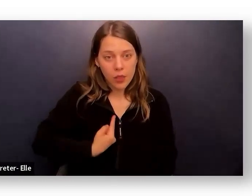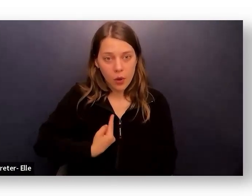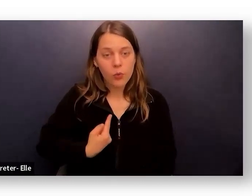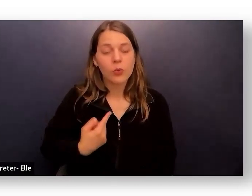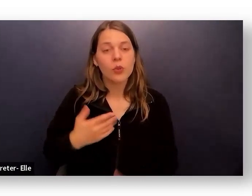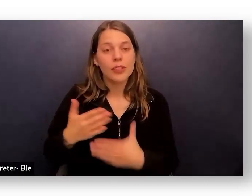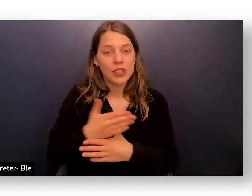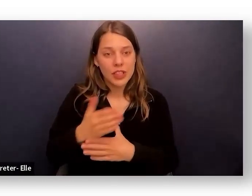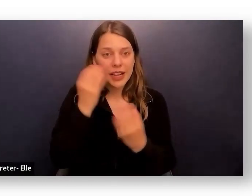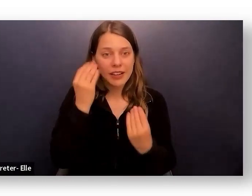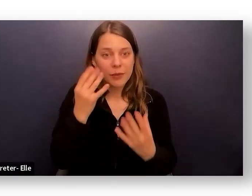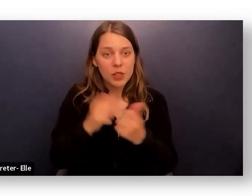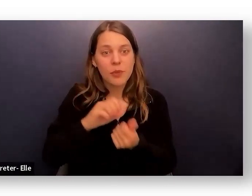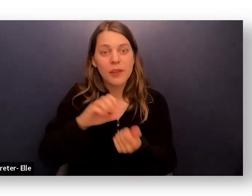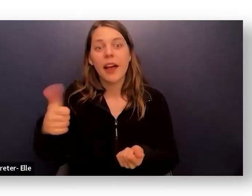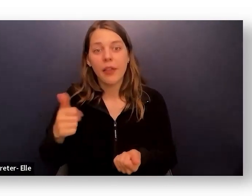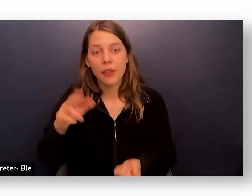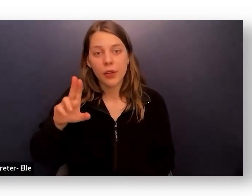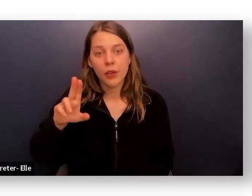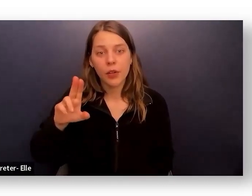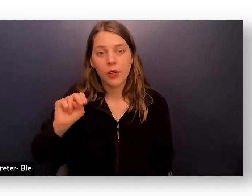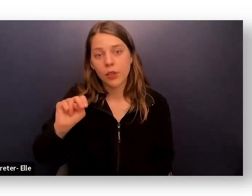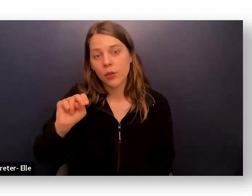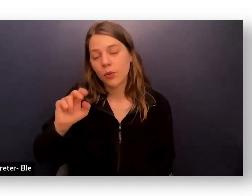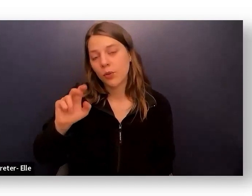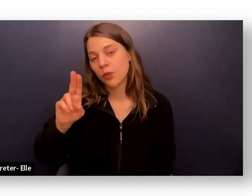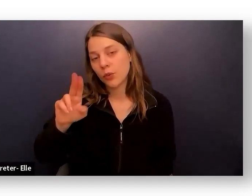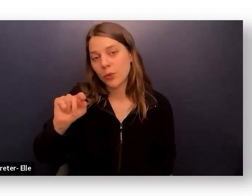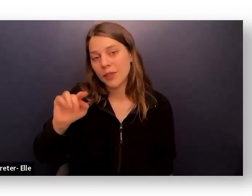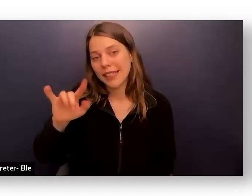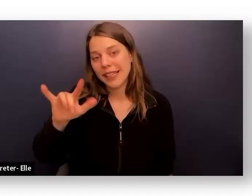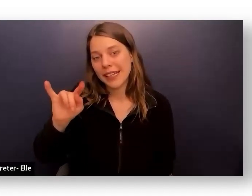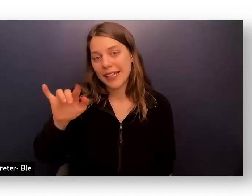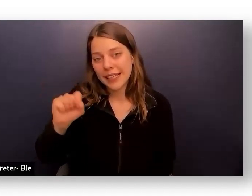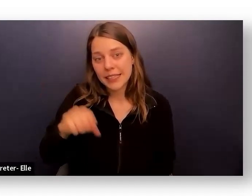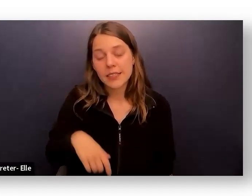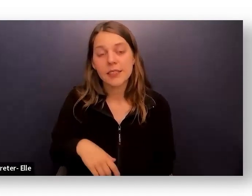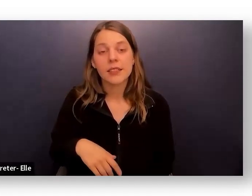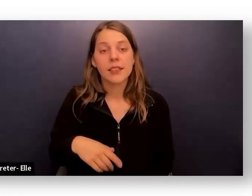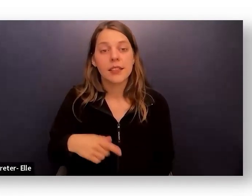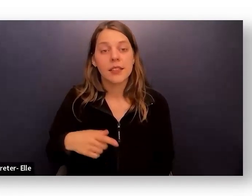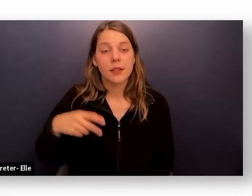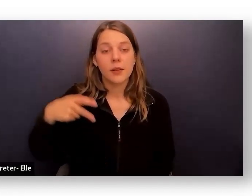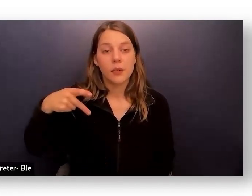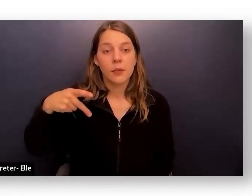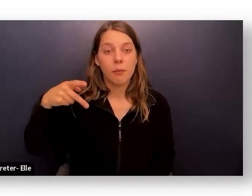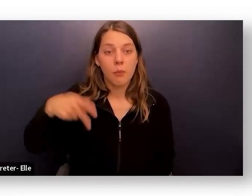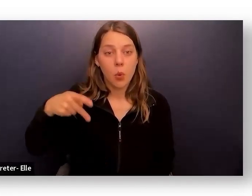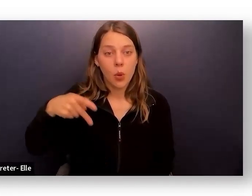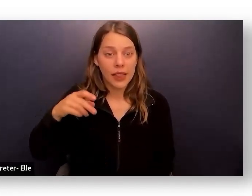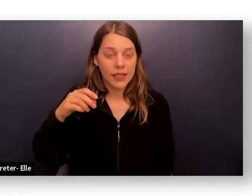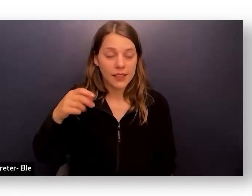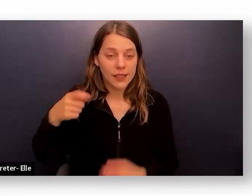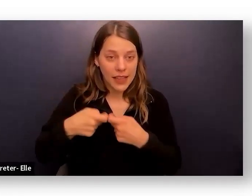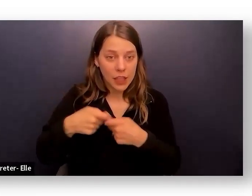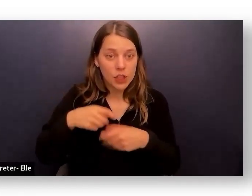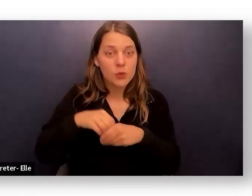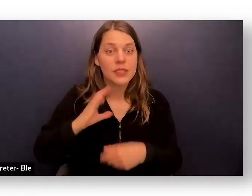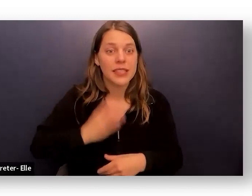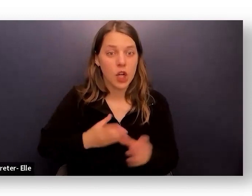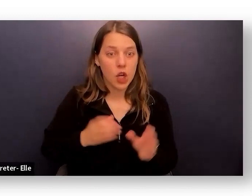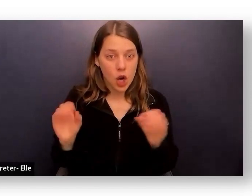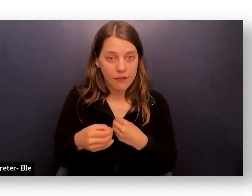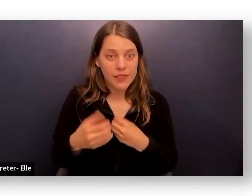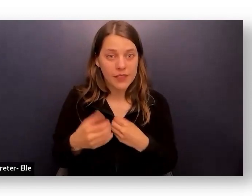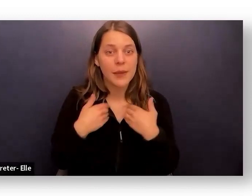Entonces, nosotros estamos operando por nuestra propia cuenta, compartimos información con otras empresas de servicios públicos. Y también General